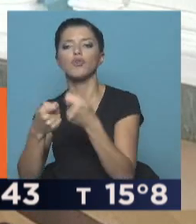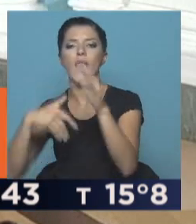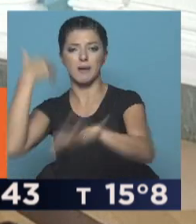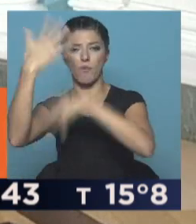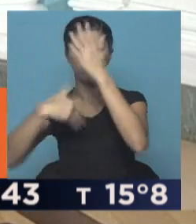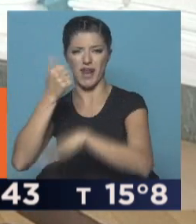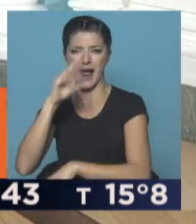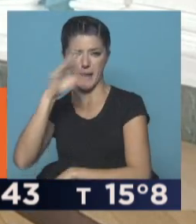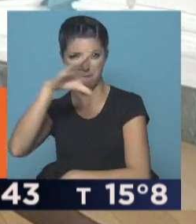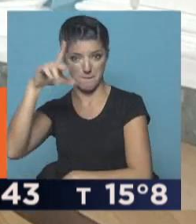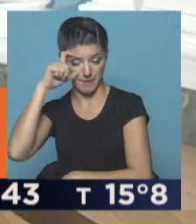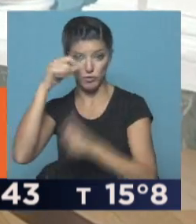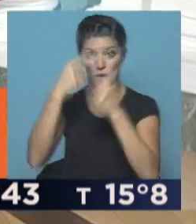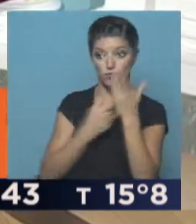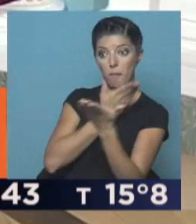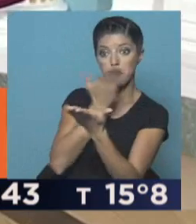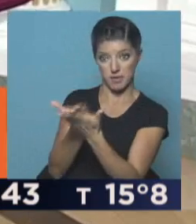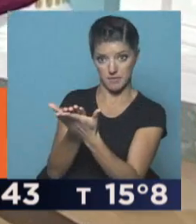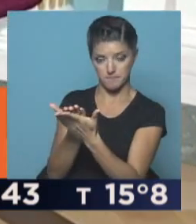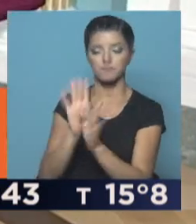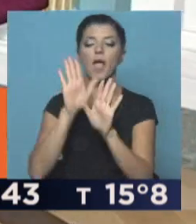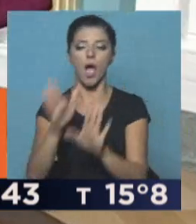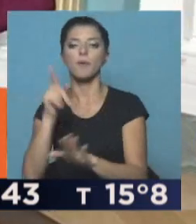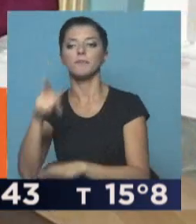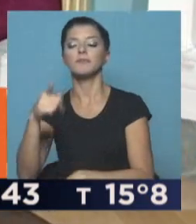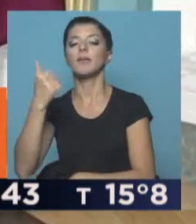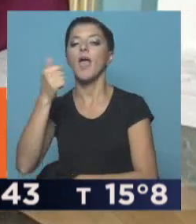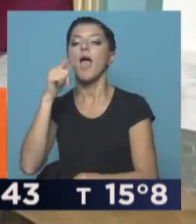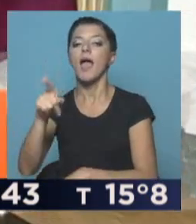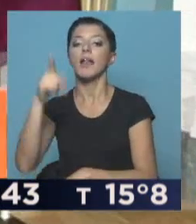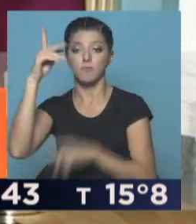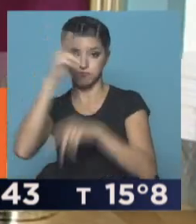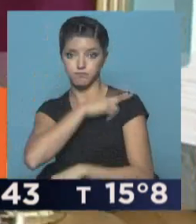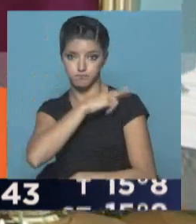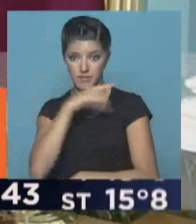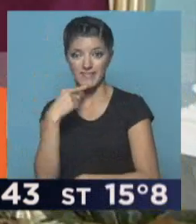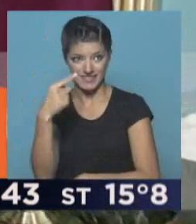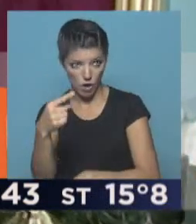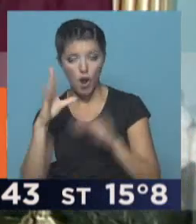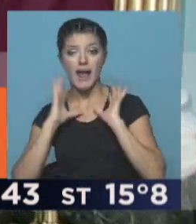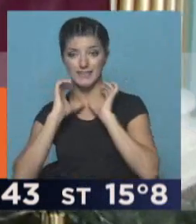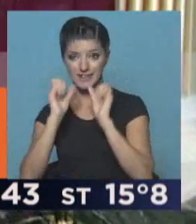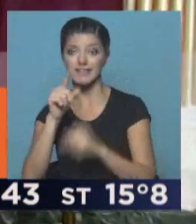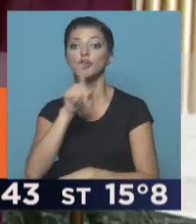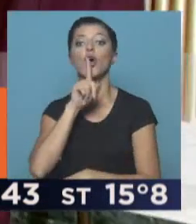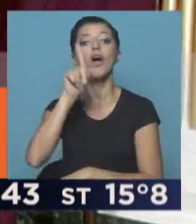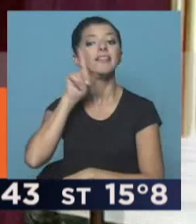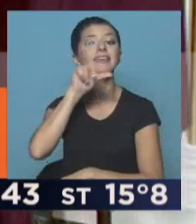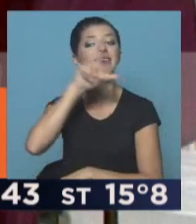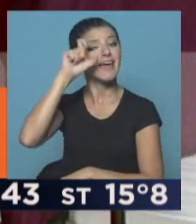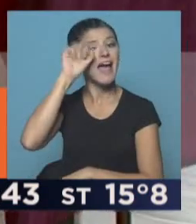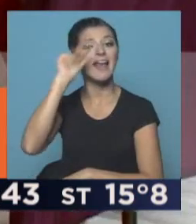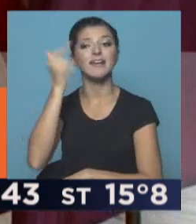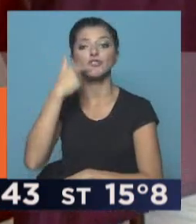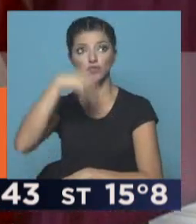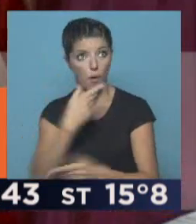Doha, el portavoz del gobierno, el jeque Saif bin Ahmed Al Thani, recordó que el secretario Tillerson hizo un llamamiento